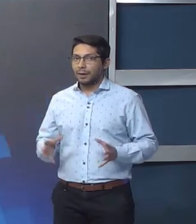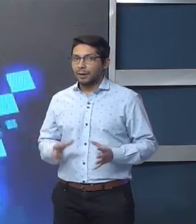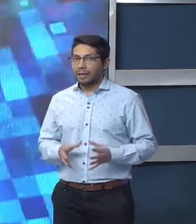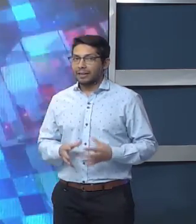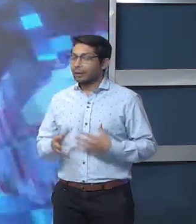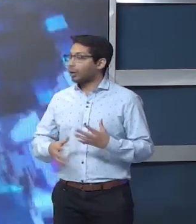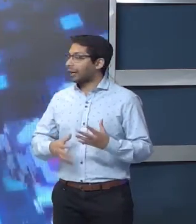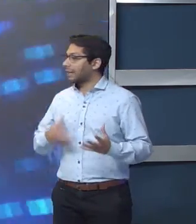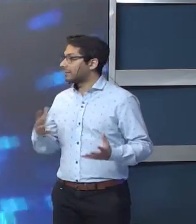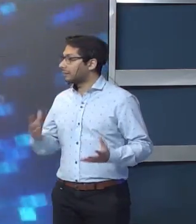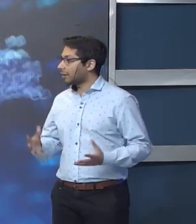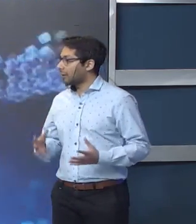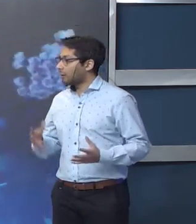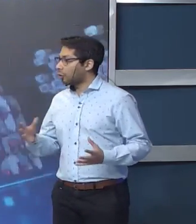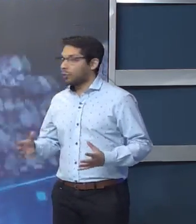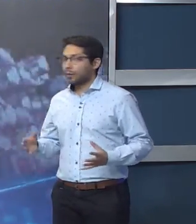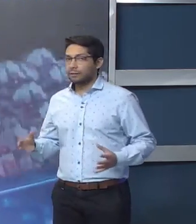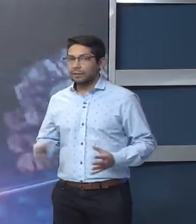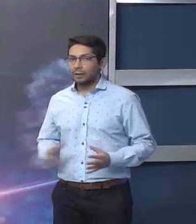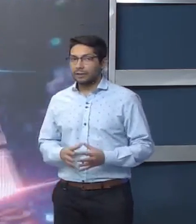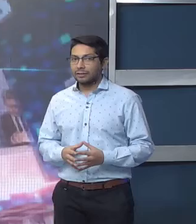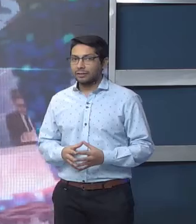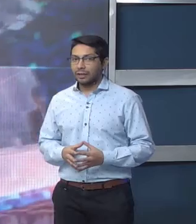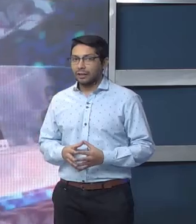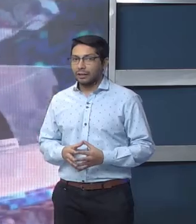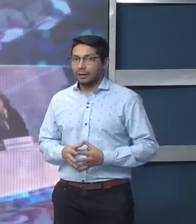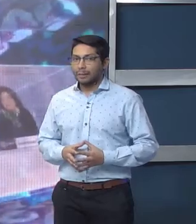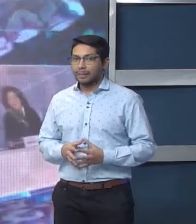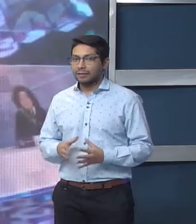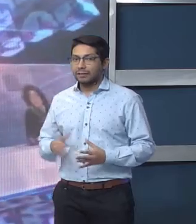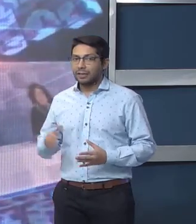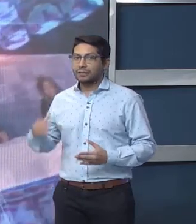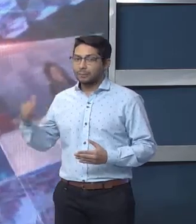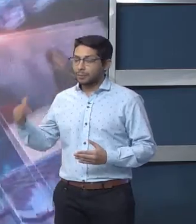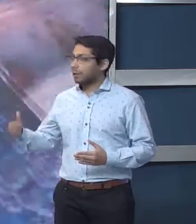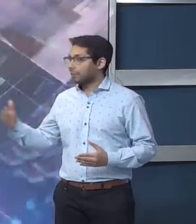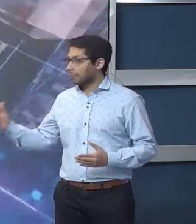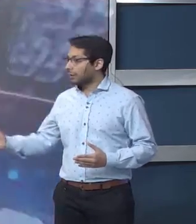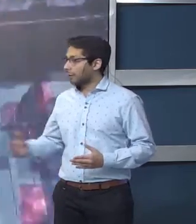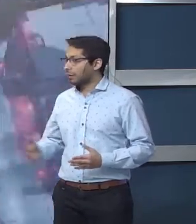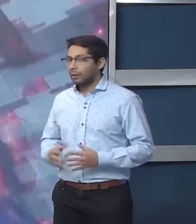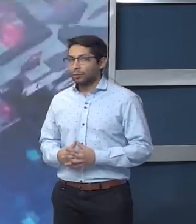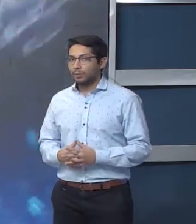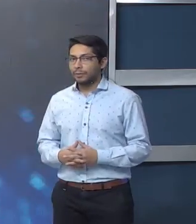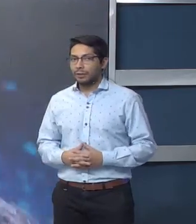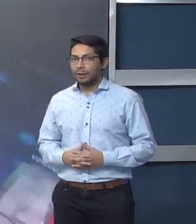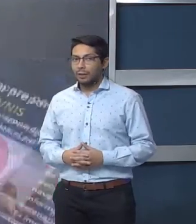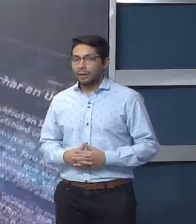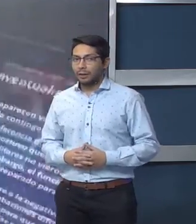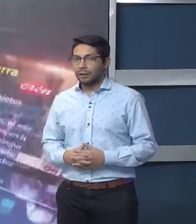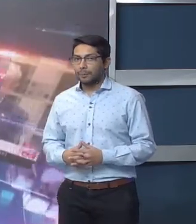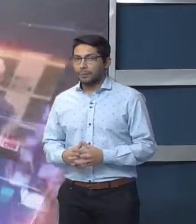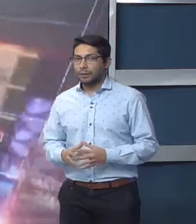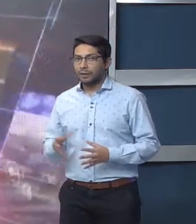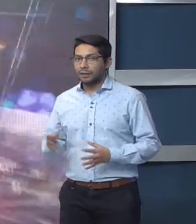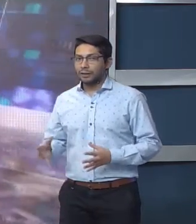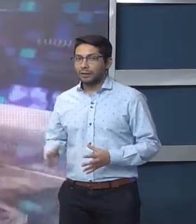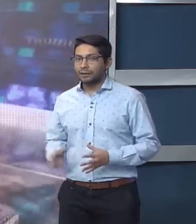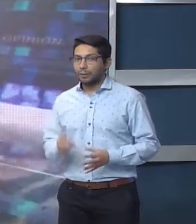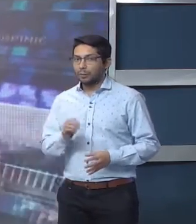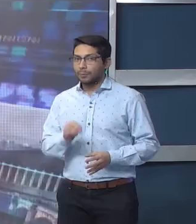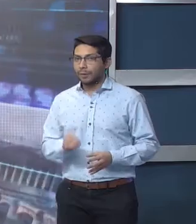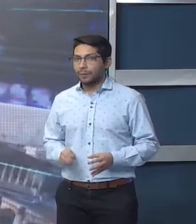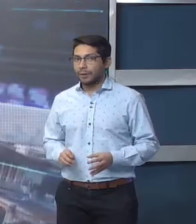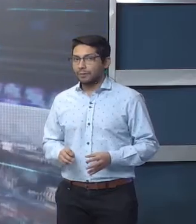para reorganizar cómo van a ser las clases presenciales, pero va a tardar justamente para que puedan